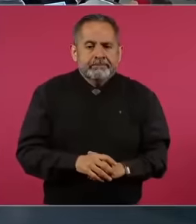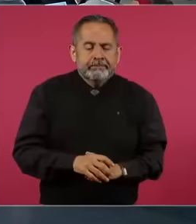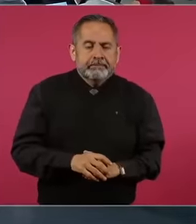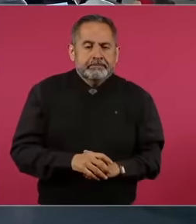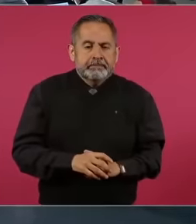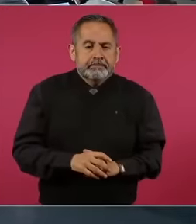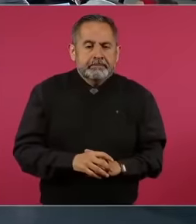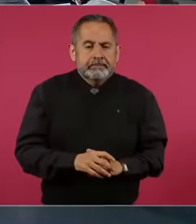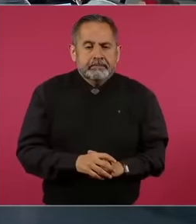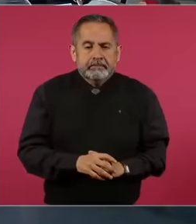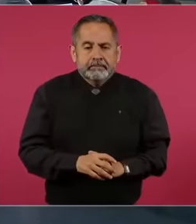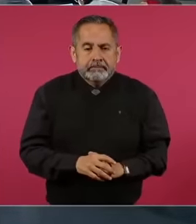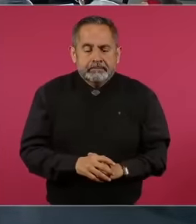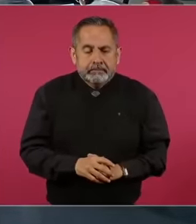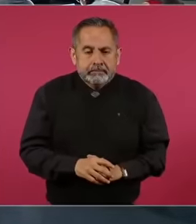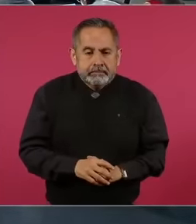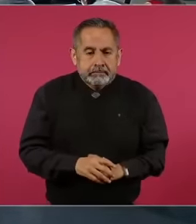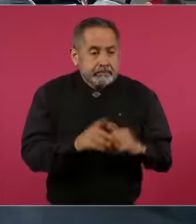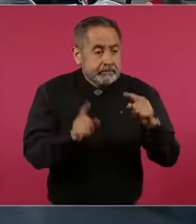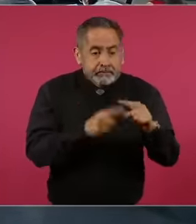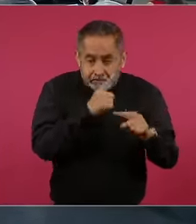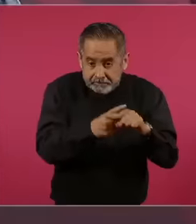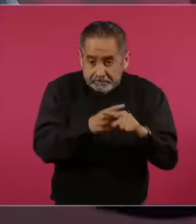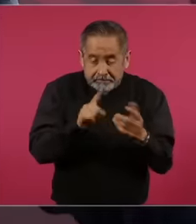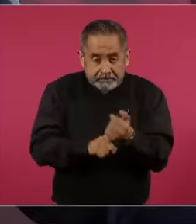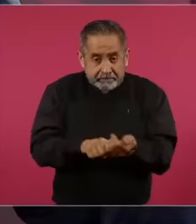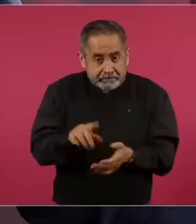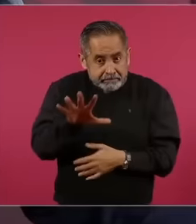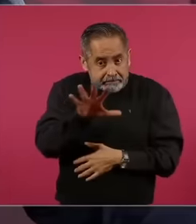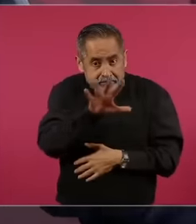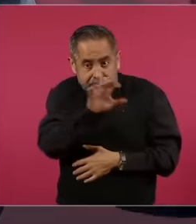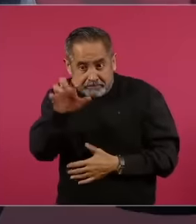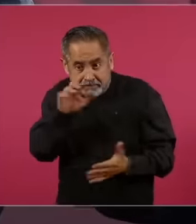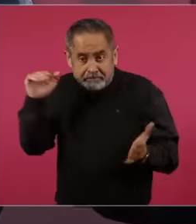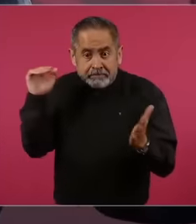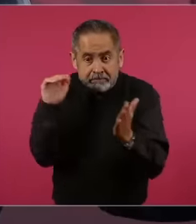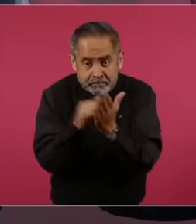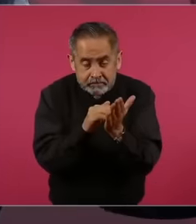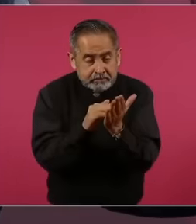Le suman, se llevan 500,000